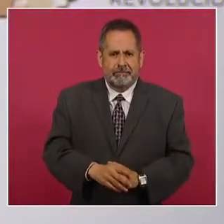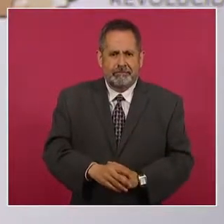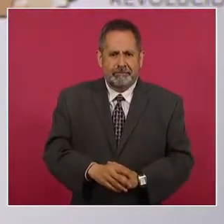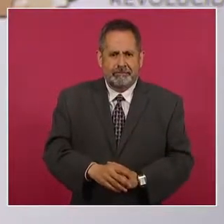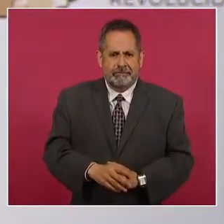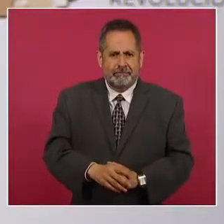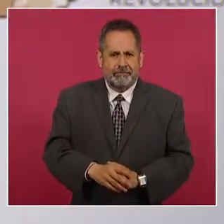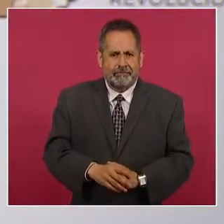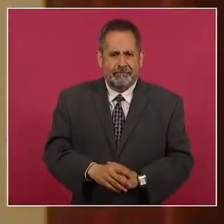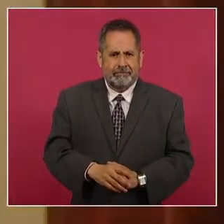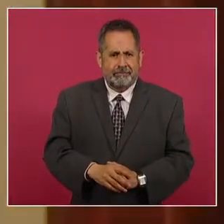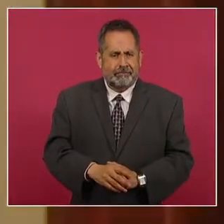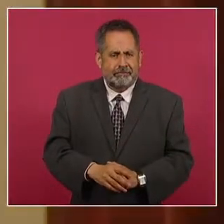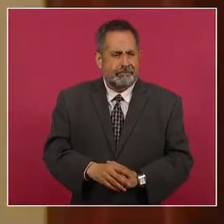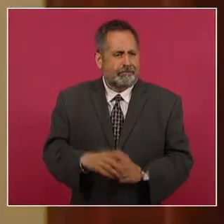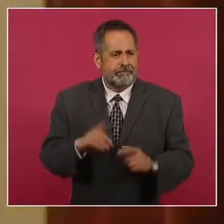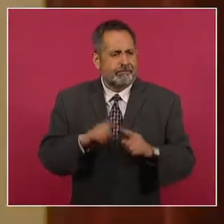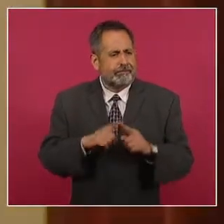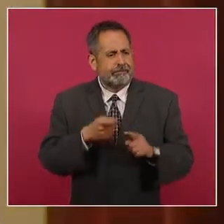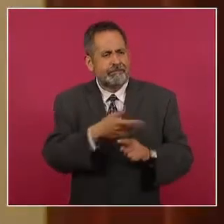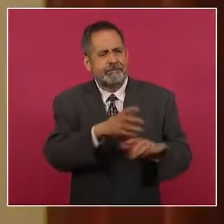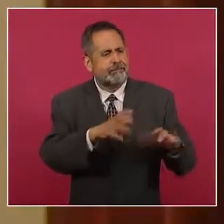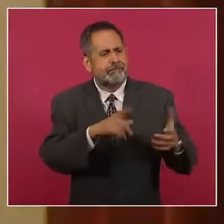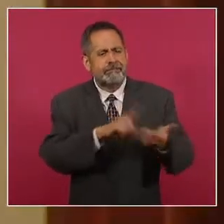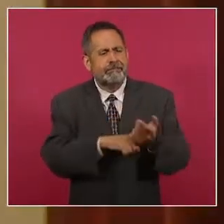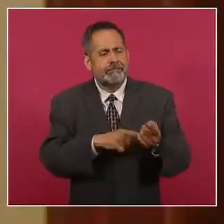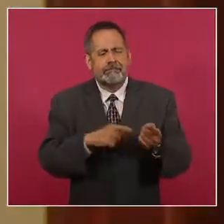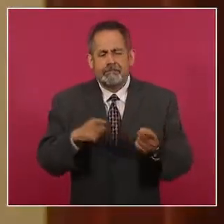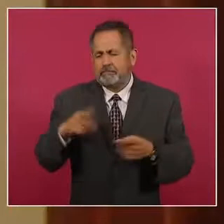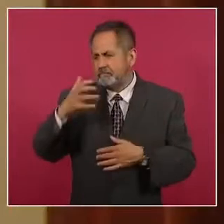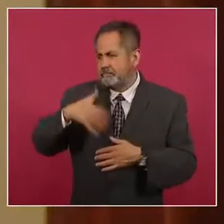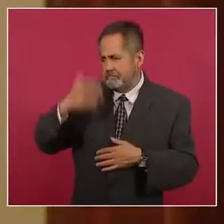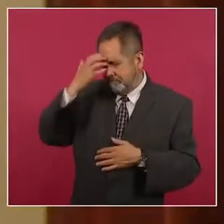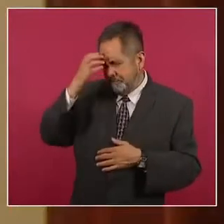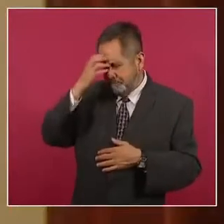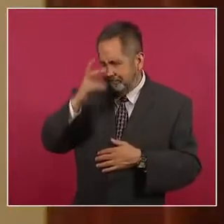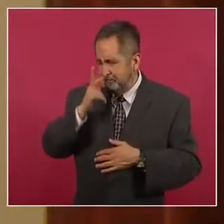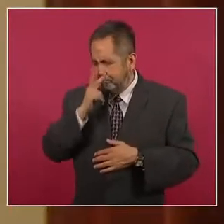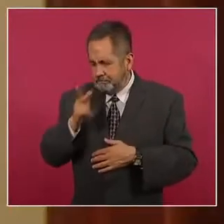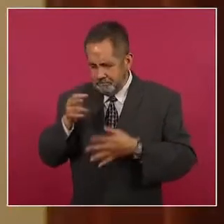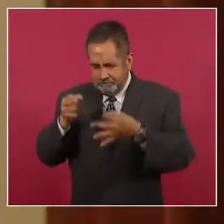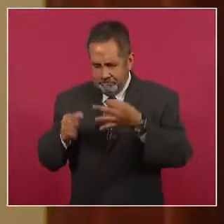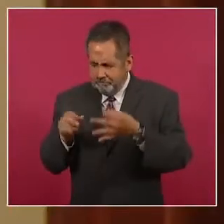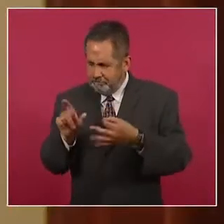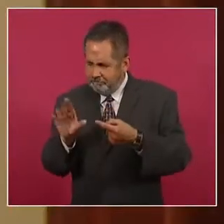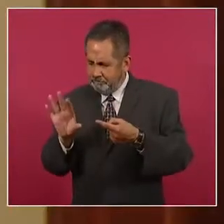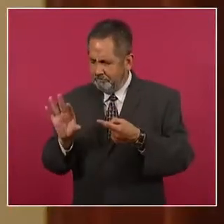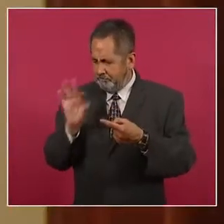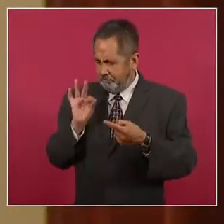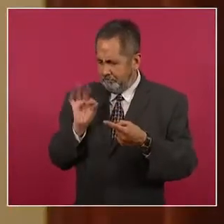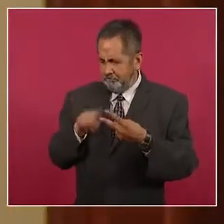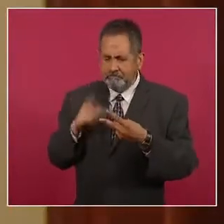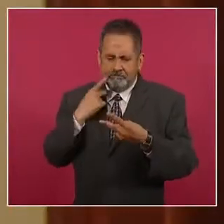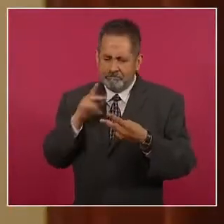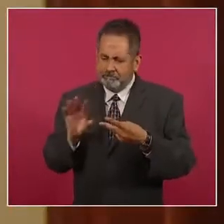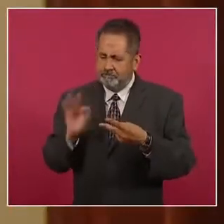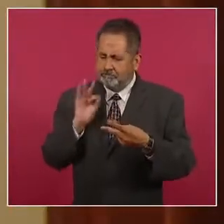que en el lenguaje jurídico, político, pero sobre